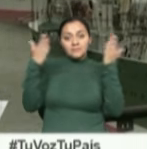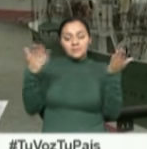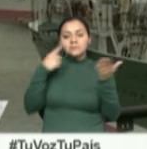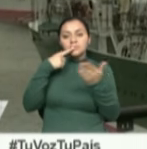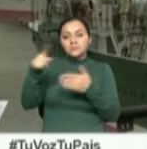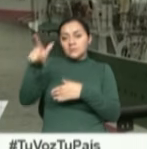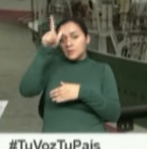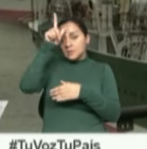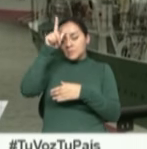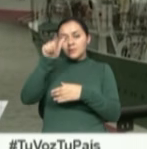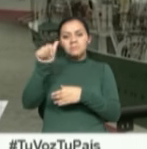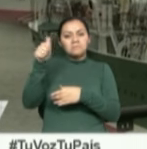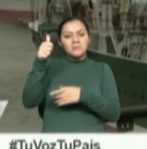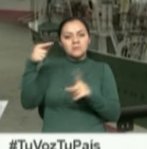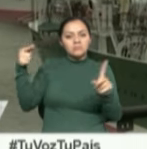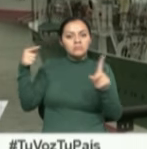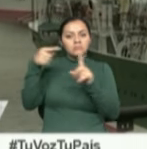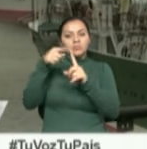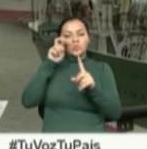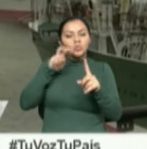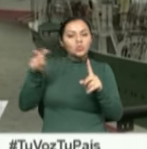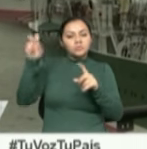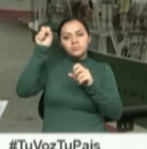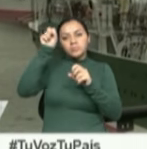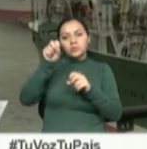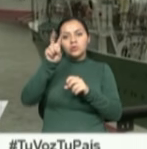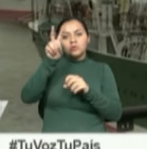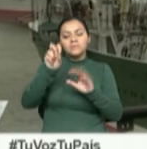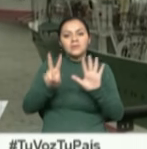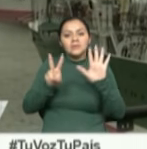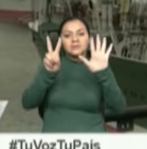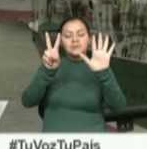Hamburgo entre los 10 principales destinos turísticos para 2017.